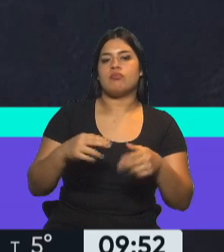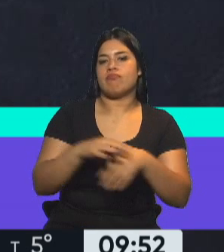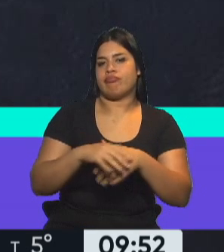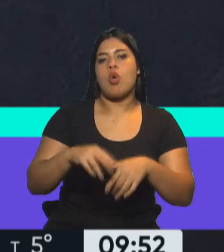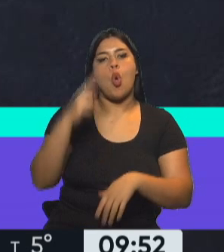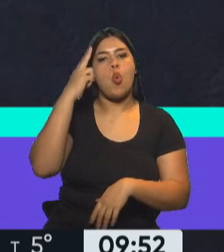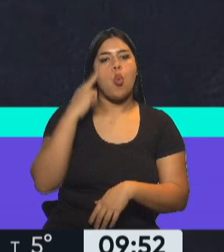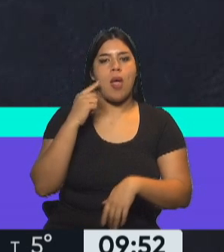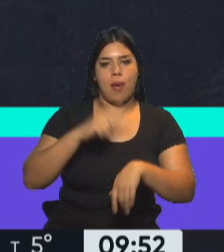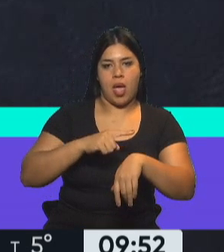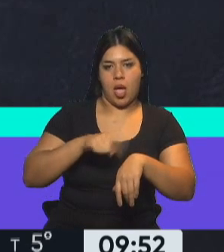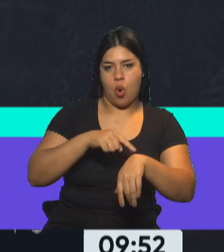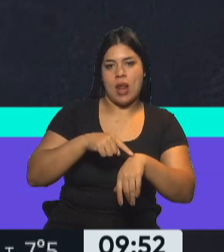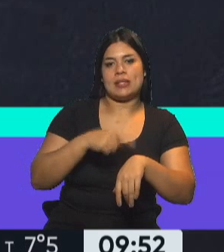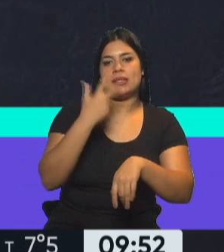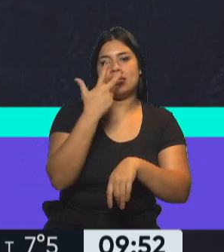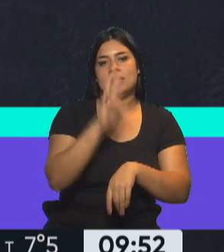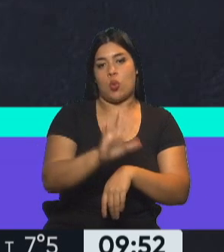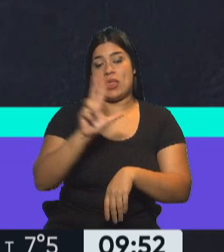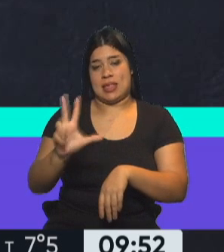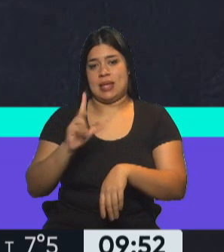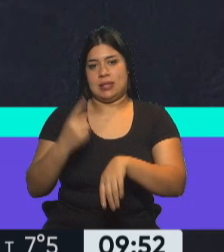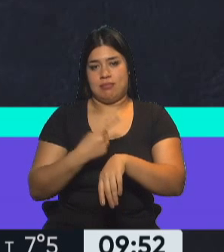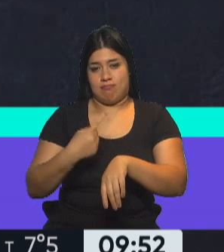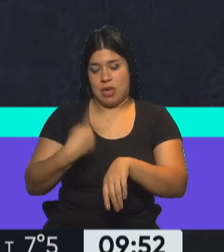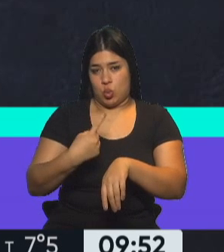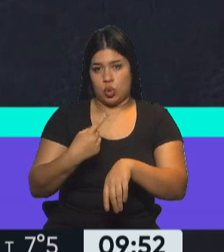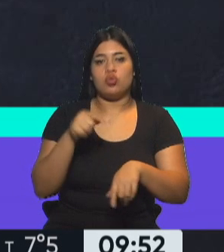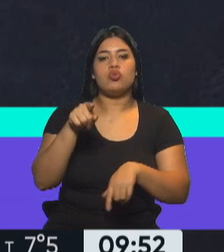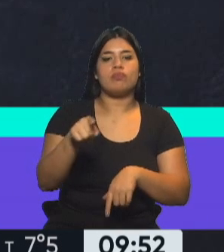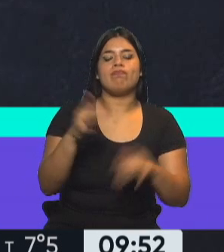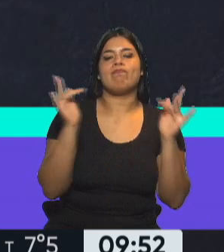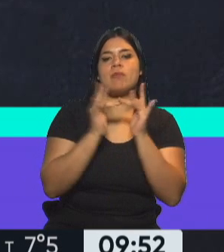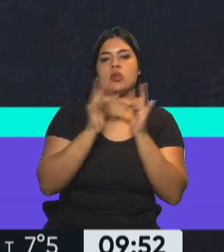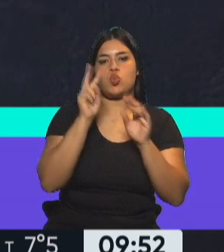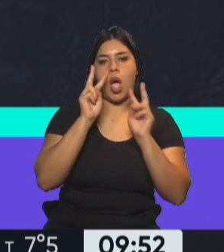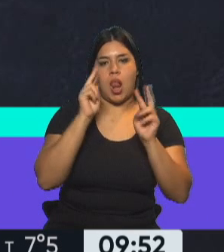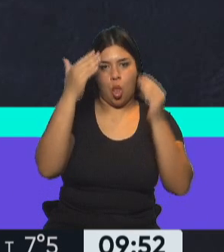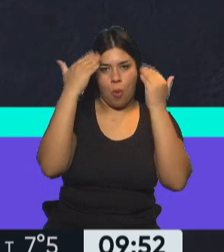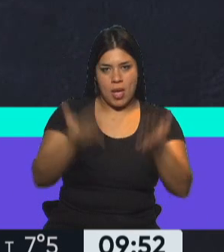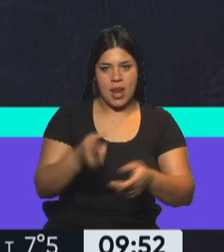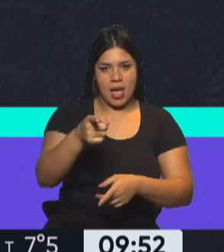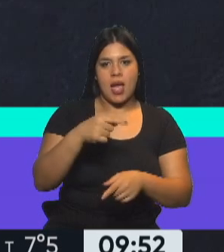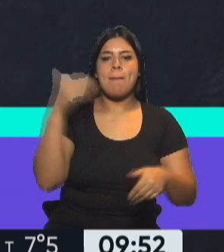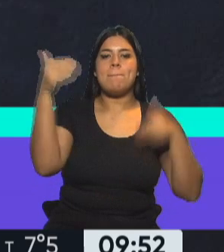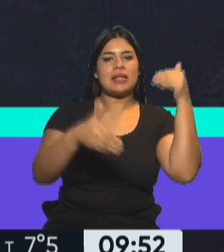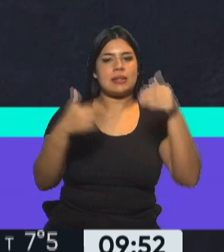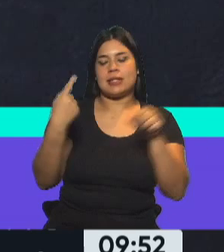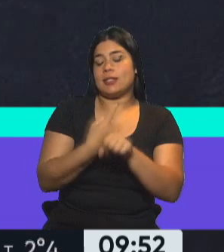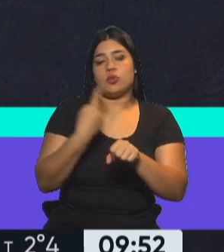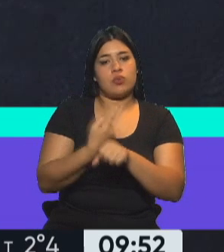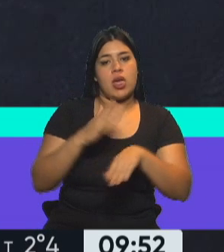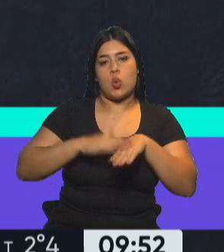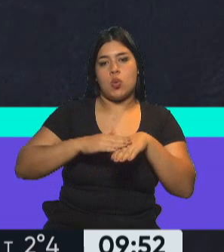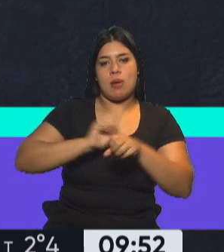de la jornada de hoy, de manera virtual. La pandemia no permite el acto presencial como lo conocimos